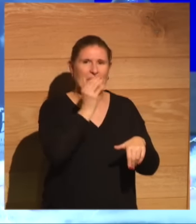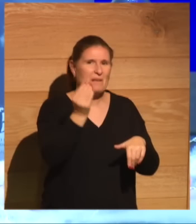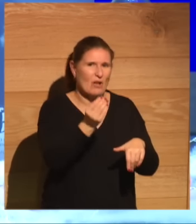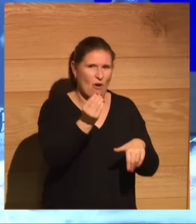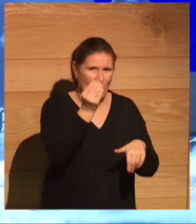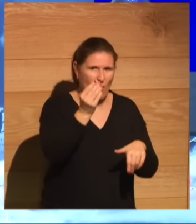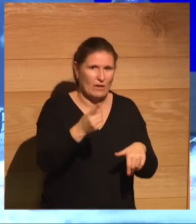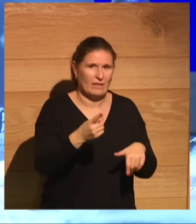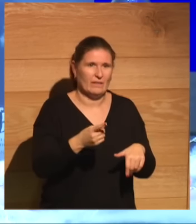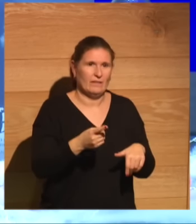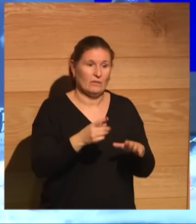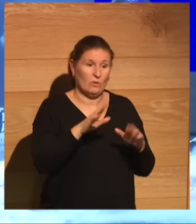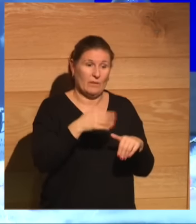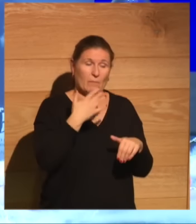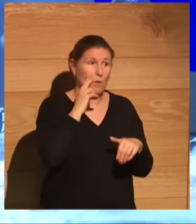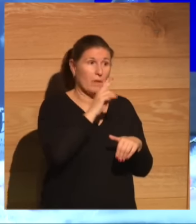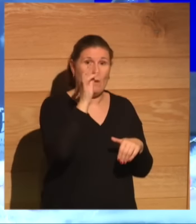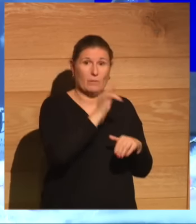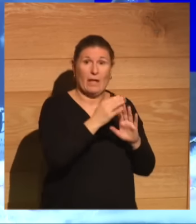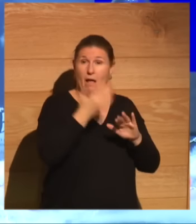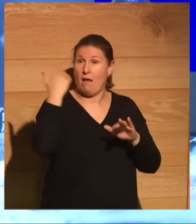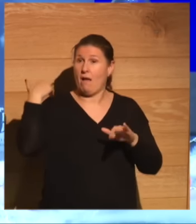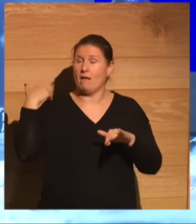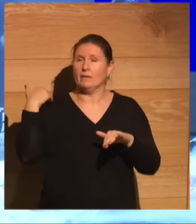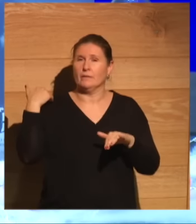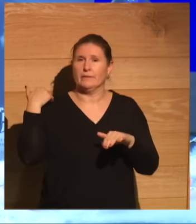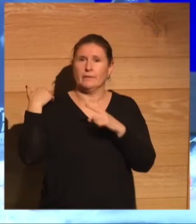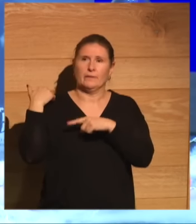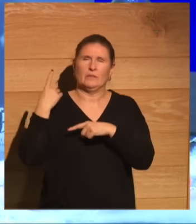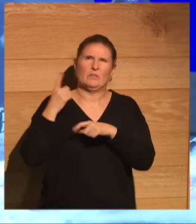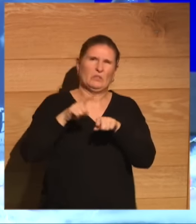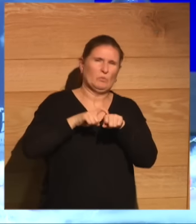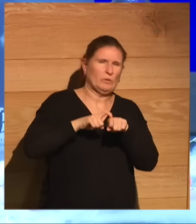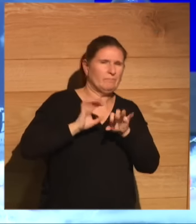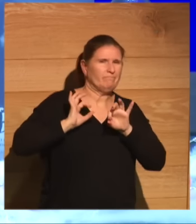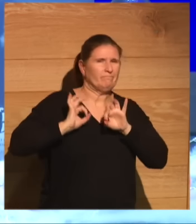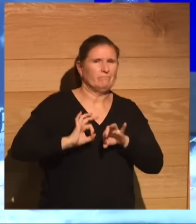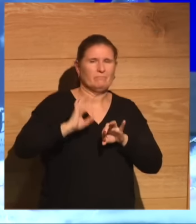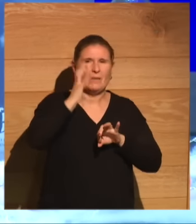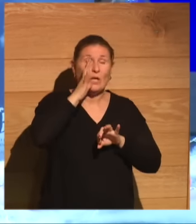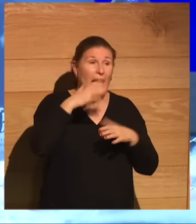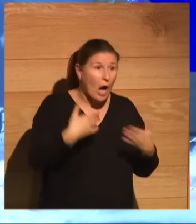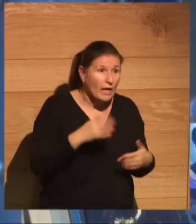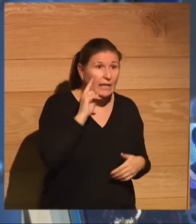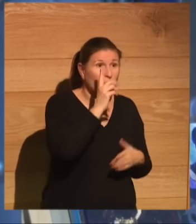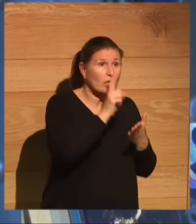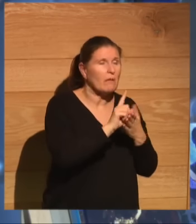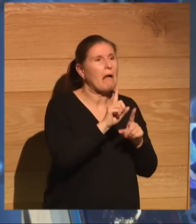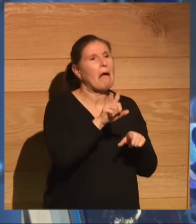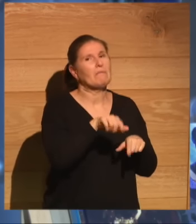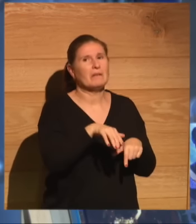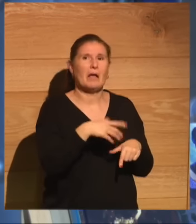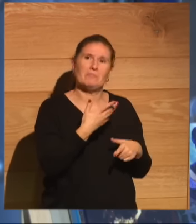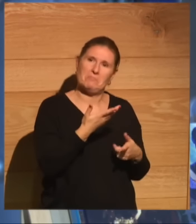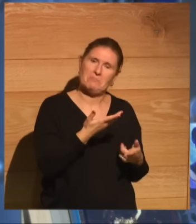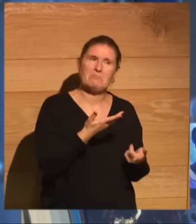voy recuperando como las más antiguas que ya en su momento dije, bueno, esto es demasiado Burton es ya. Es que el tiempo... Y ahora me van creciendo, ¿no? El tiempo ayuda